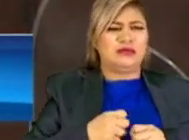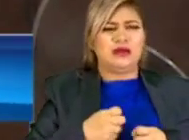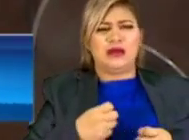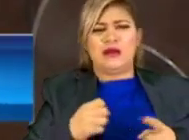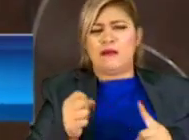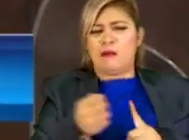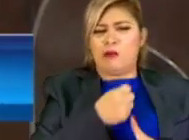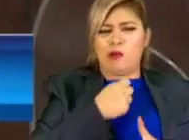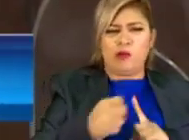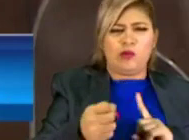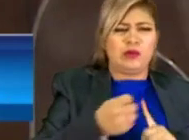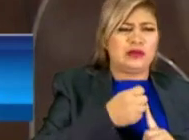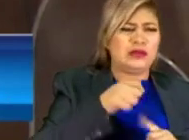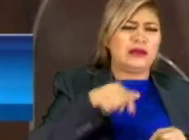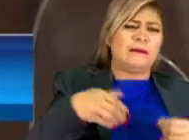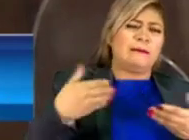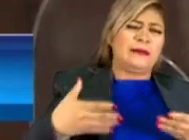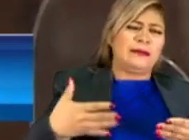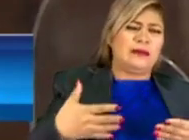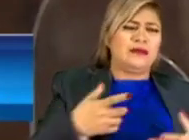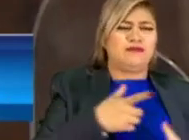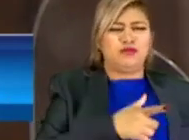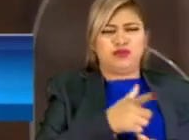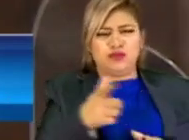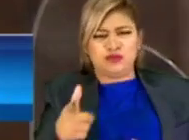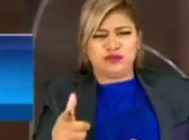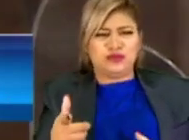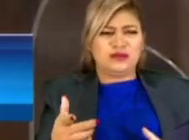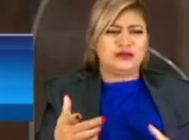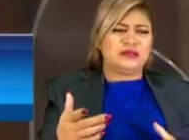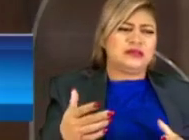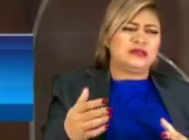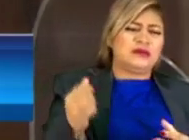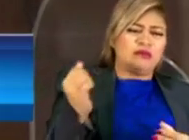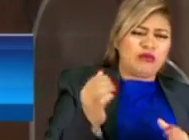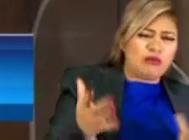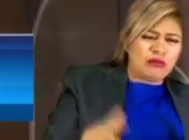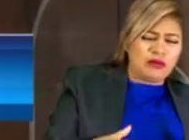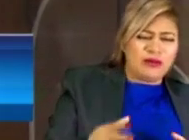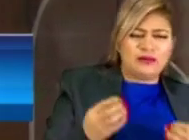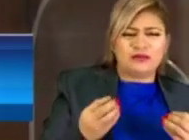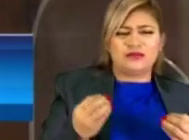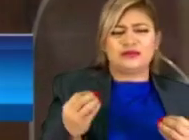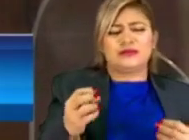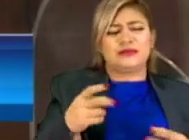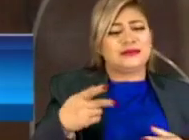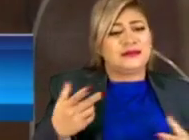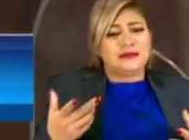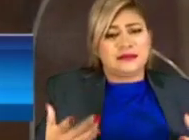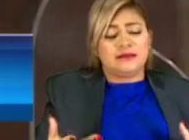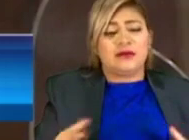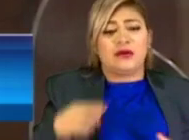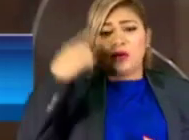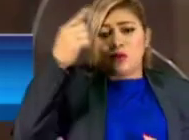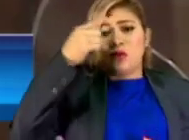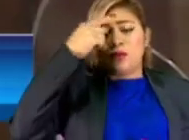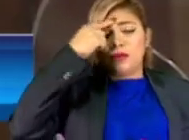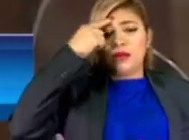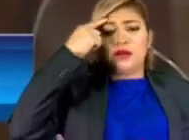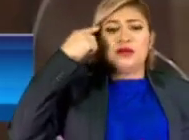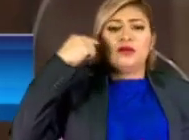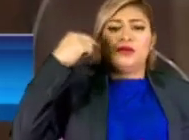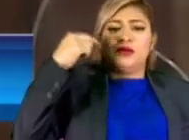En ese sentido, el Gobierno Nacional hace y seguirá haciendo grandes